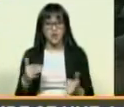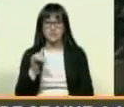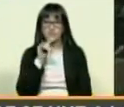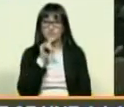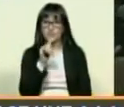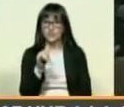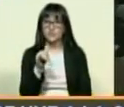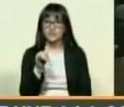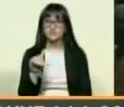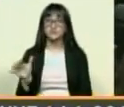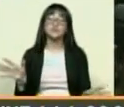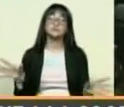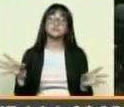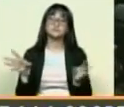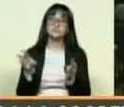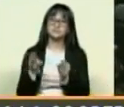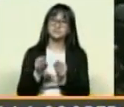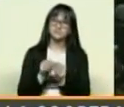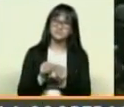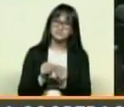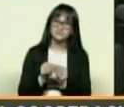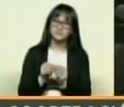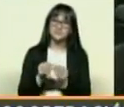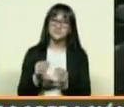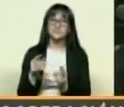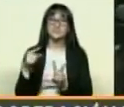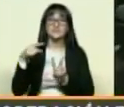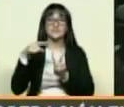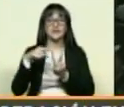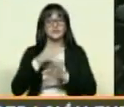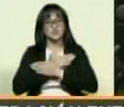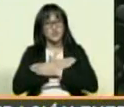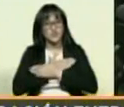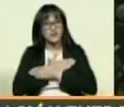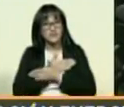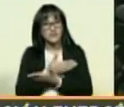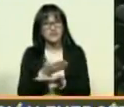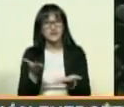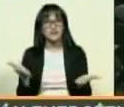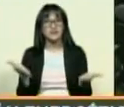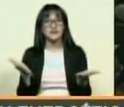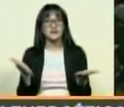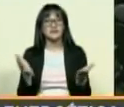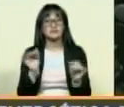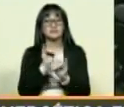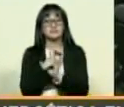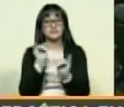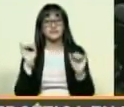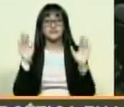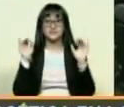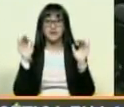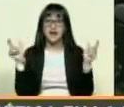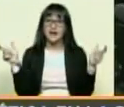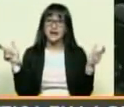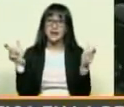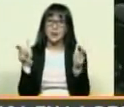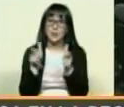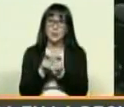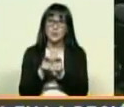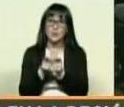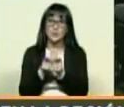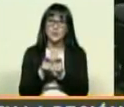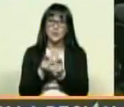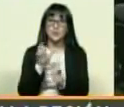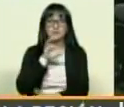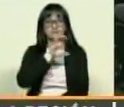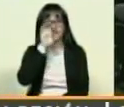manera, con estos abrazos fraternos, con solidaridad, se despide entonces la reunión de la Asociación de Estados del